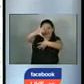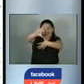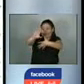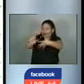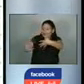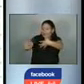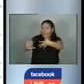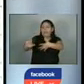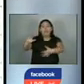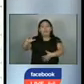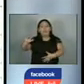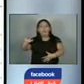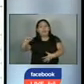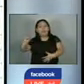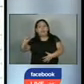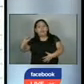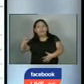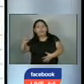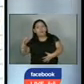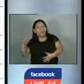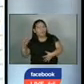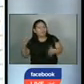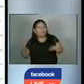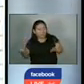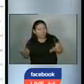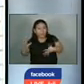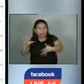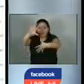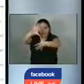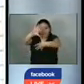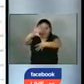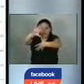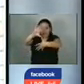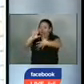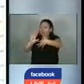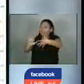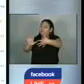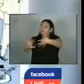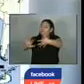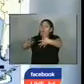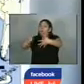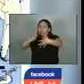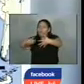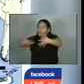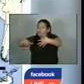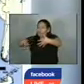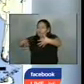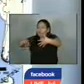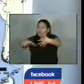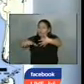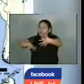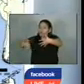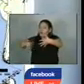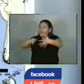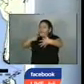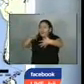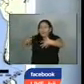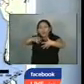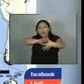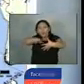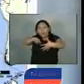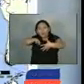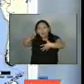la Lealtad. Estas islas que se encuentran con, o quienes la administran, mejor